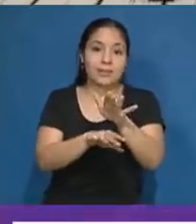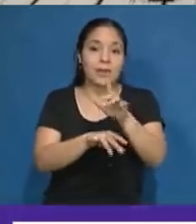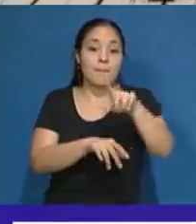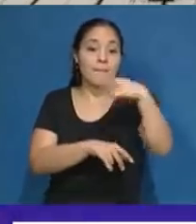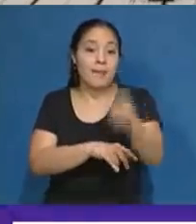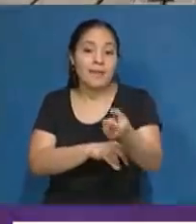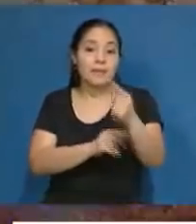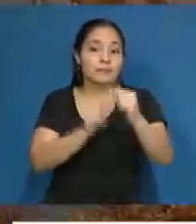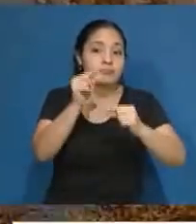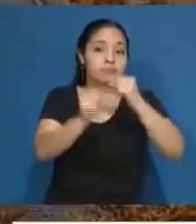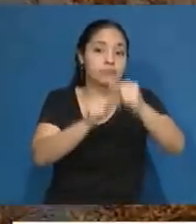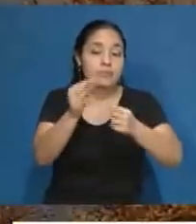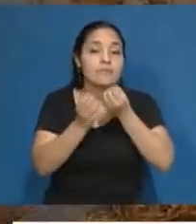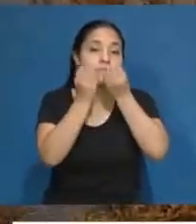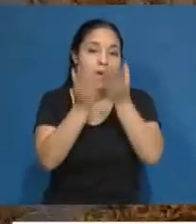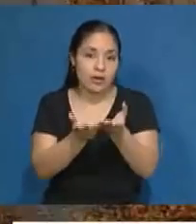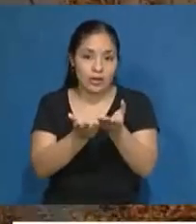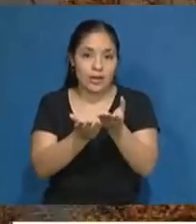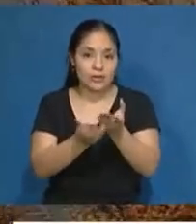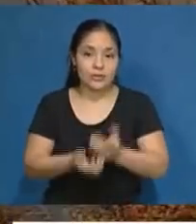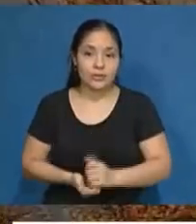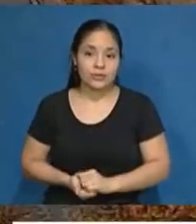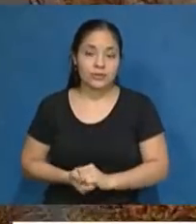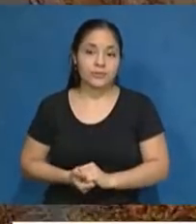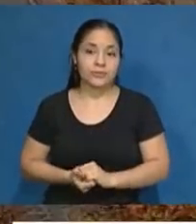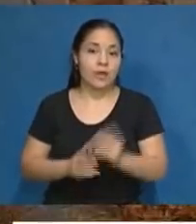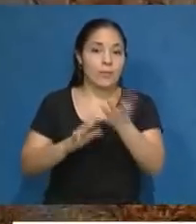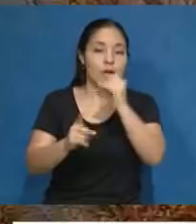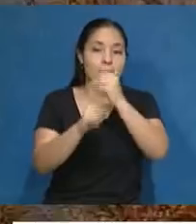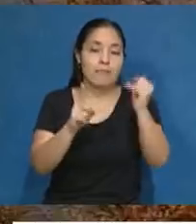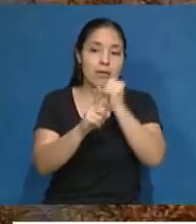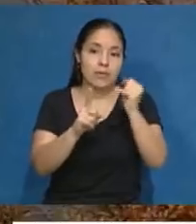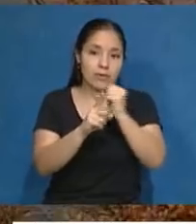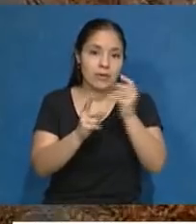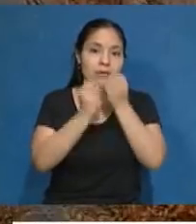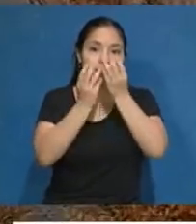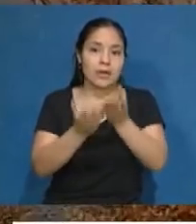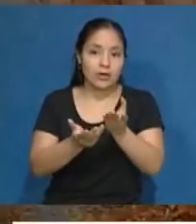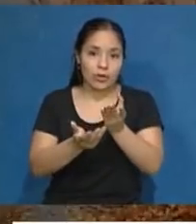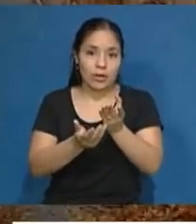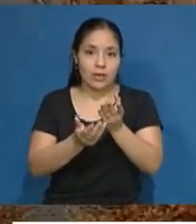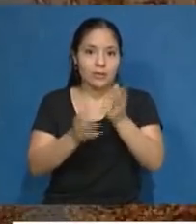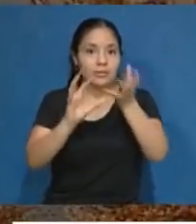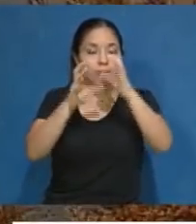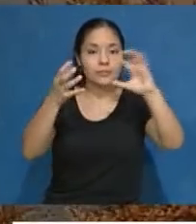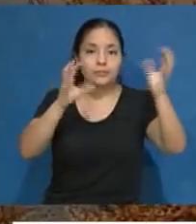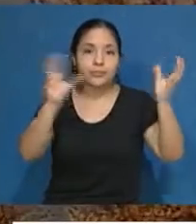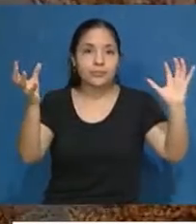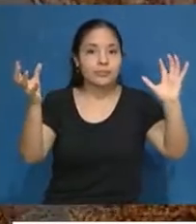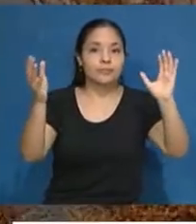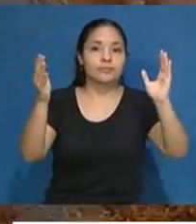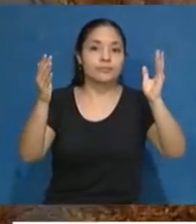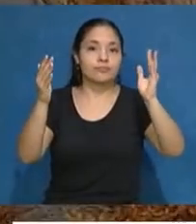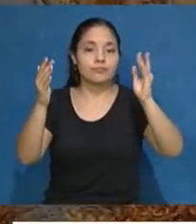mañana. Va a ir mejorando lo que es a partir del mediodía de mañana, mejorando con un cielo parcialmente nublado,